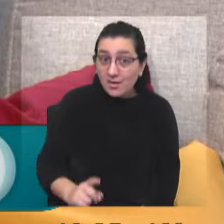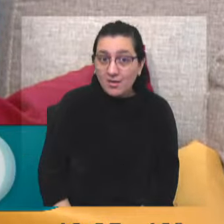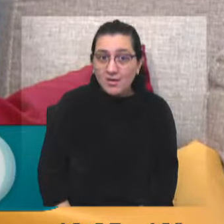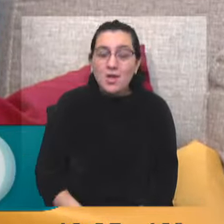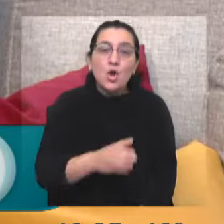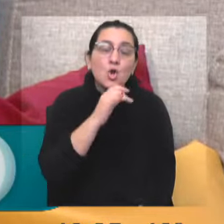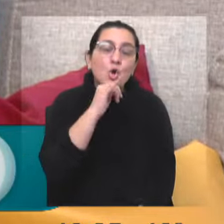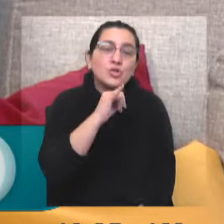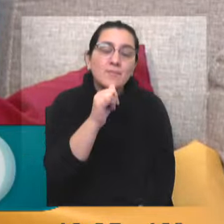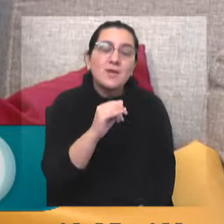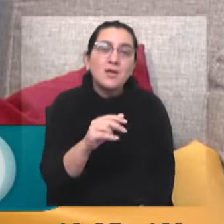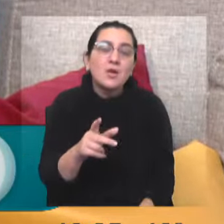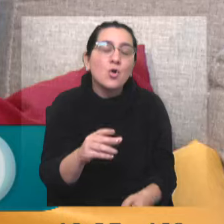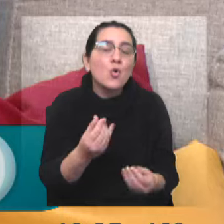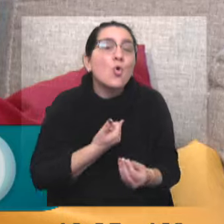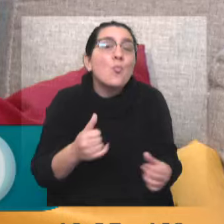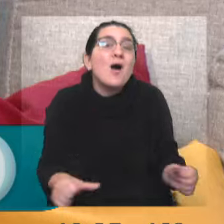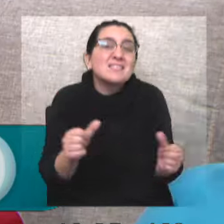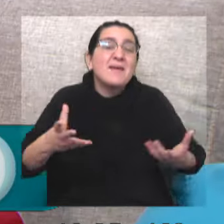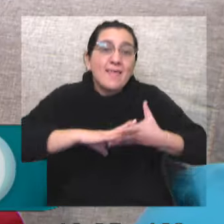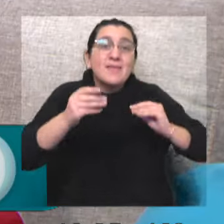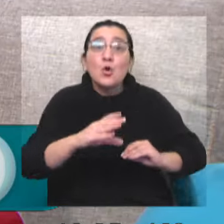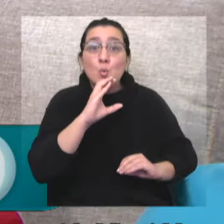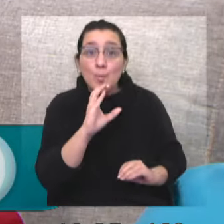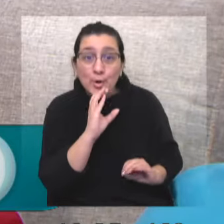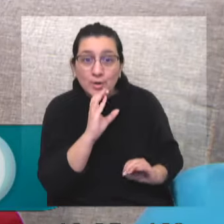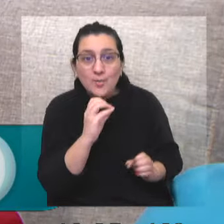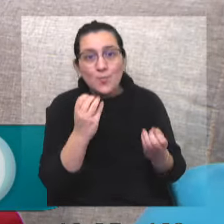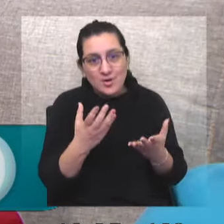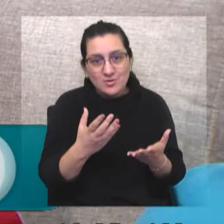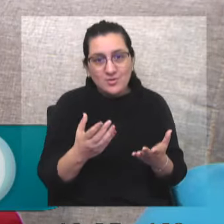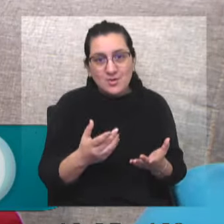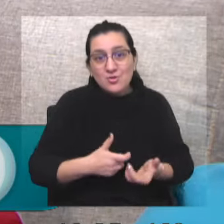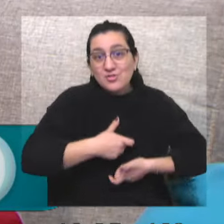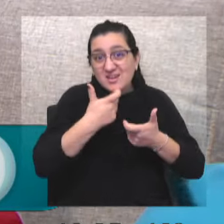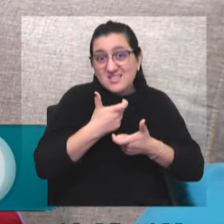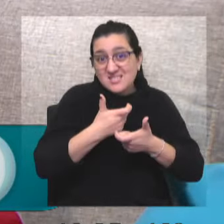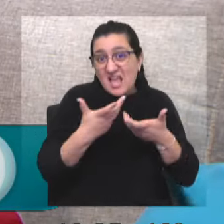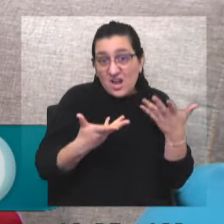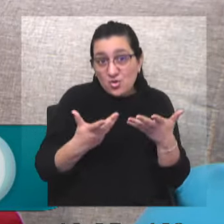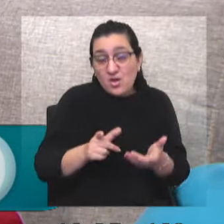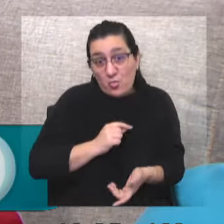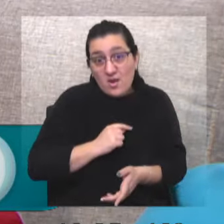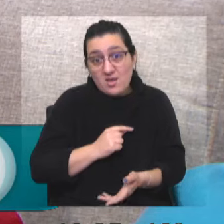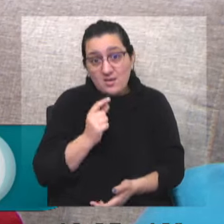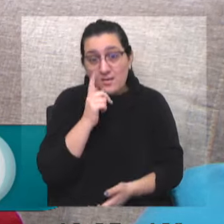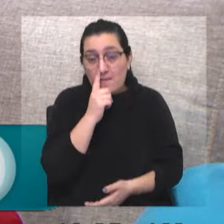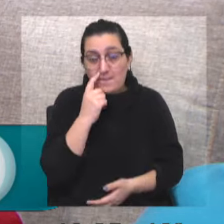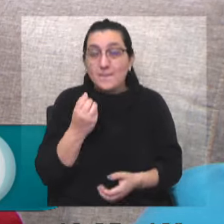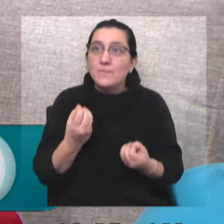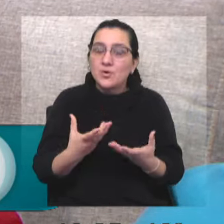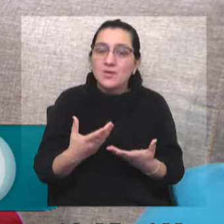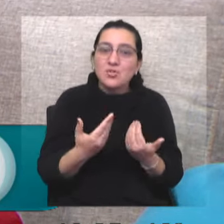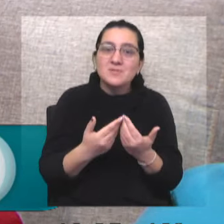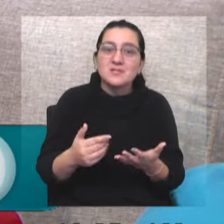humor, ¿cuál es el desafío más importante para una obra de este tipo? Bueno, es cuando te reís de algo que duele. Claro, porque cuando empezás,